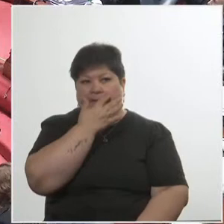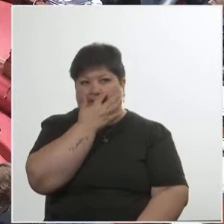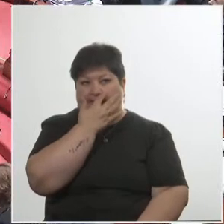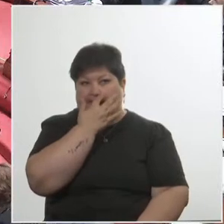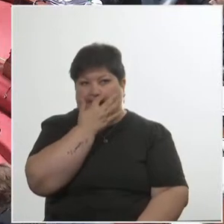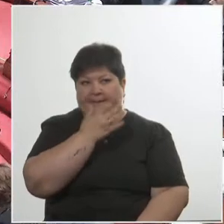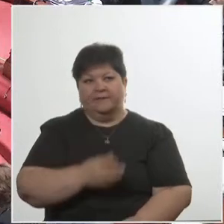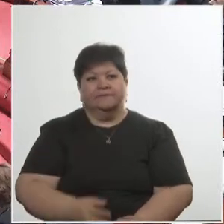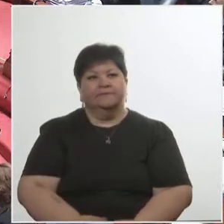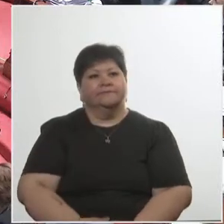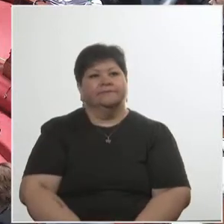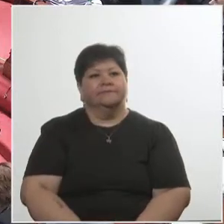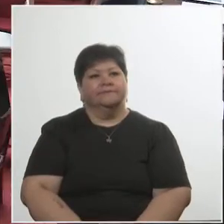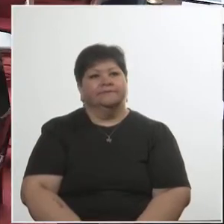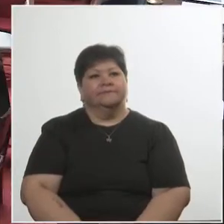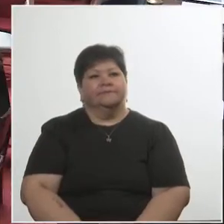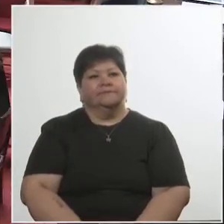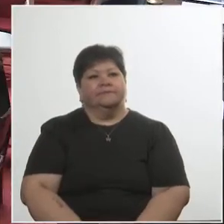expresar